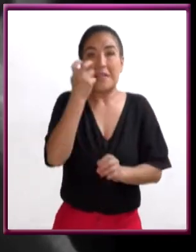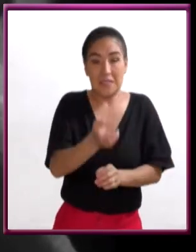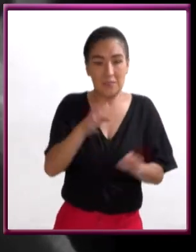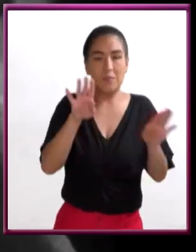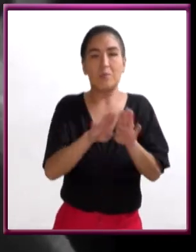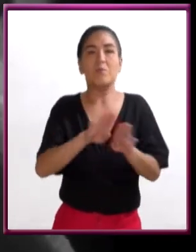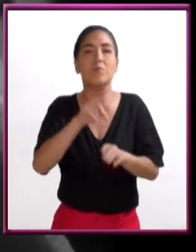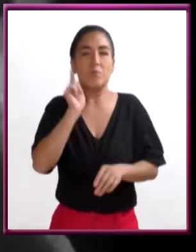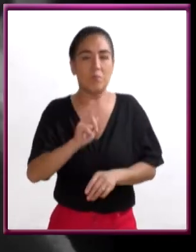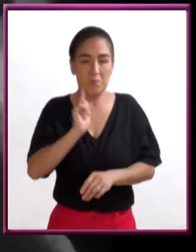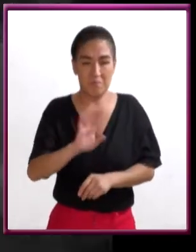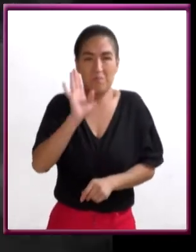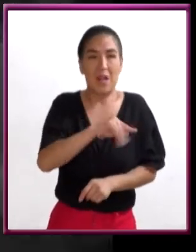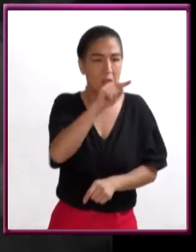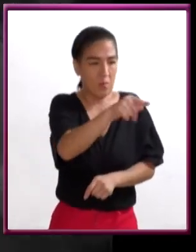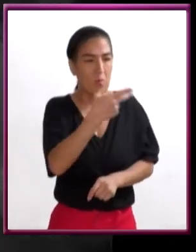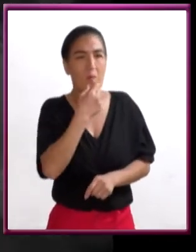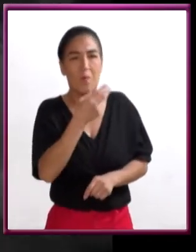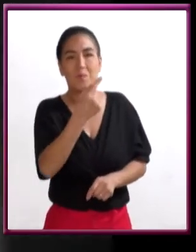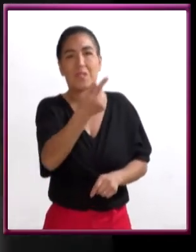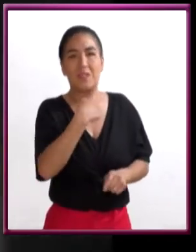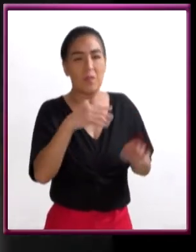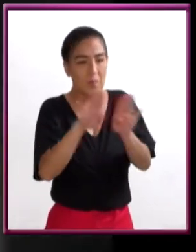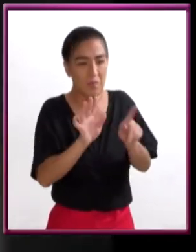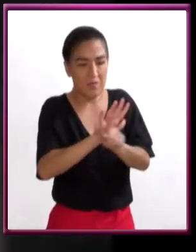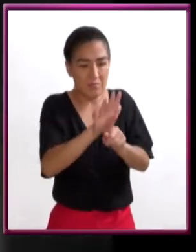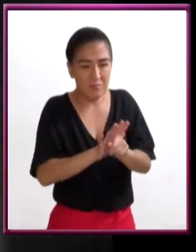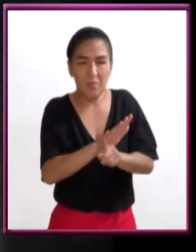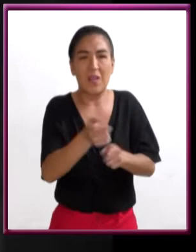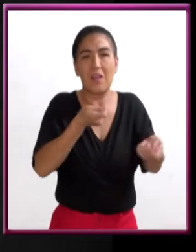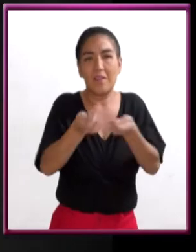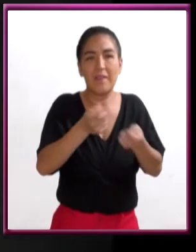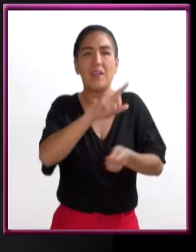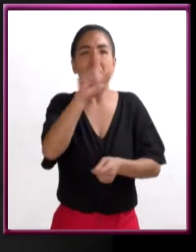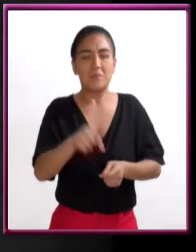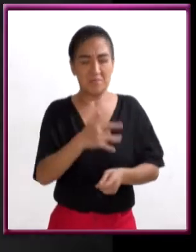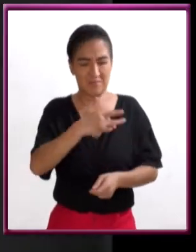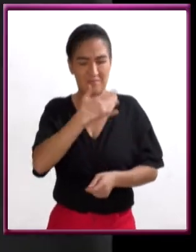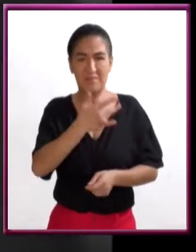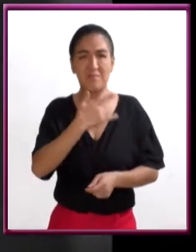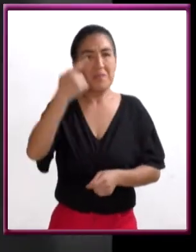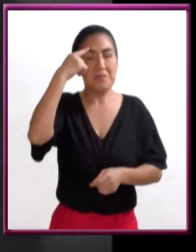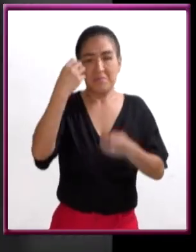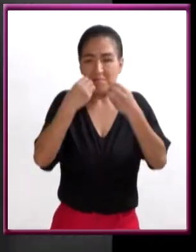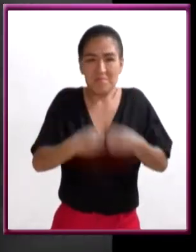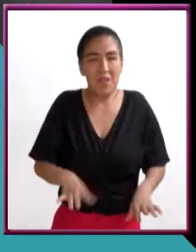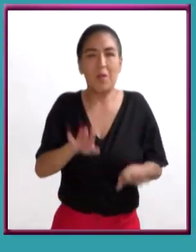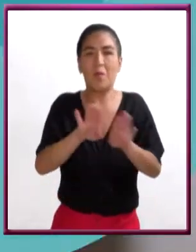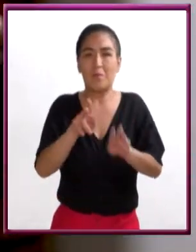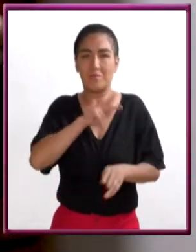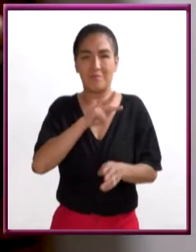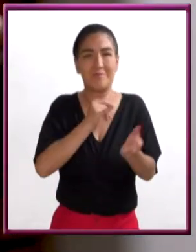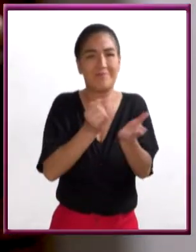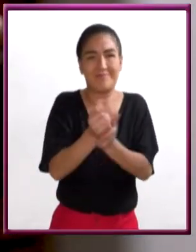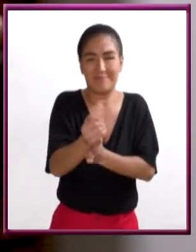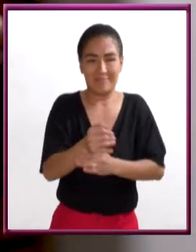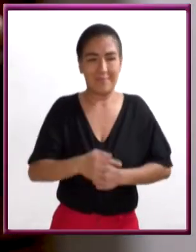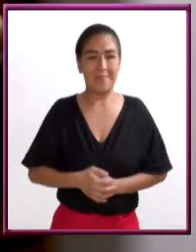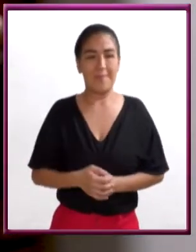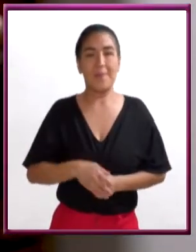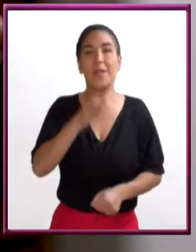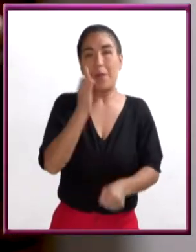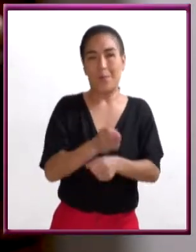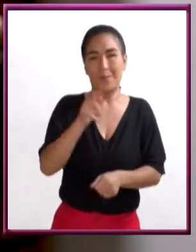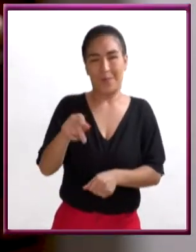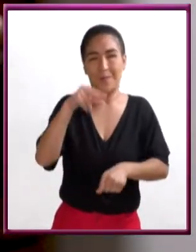es víctima de la constante y progresiva manipulación al grado de perder la confianza de su propio juicio. Tenemos hoy con